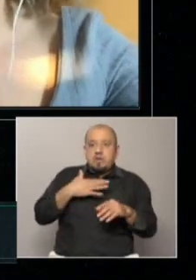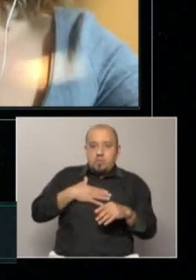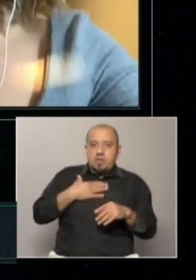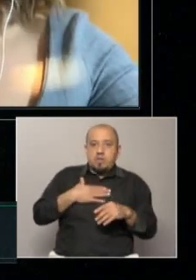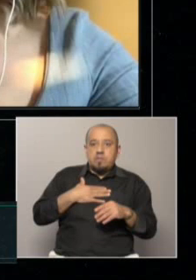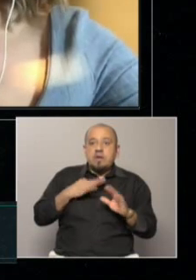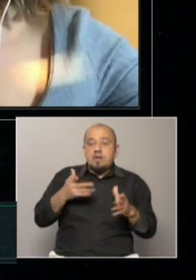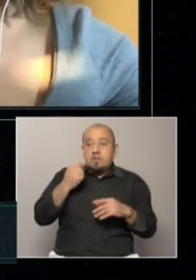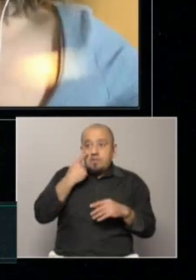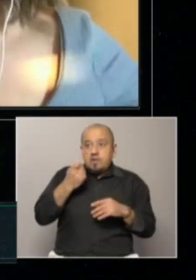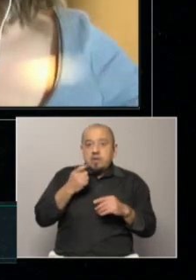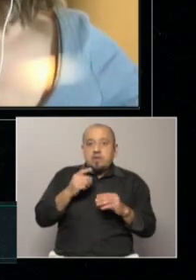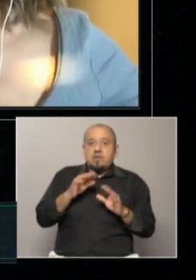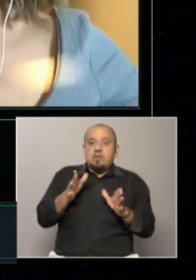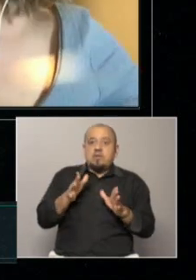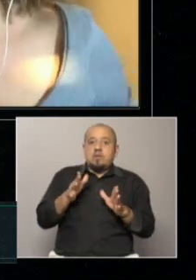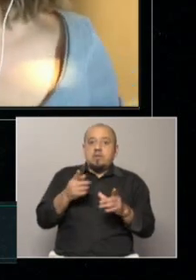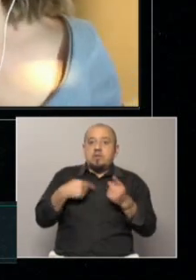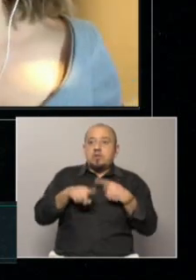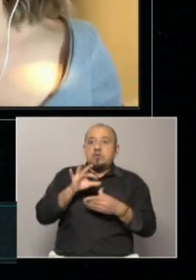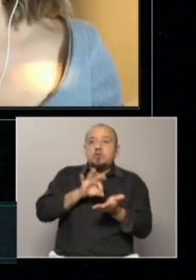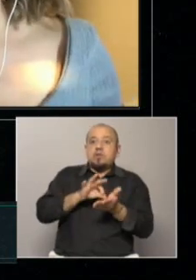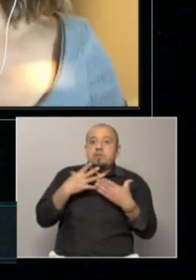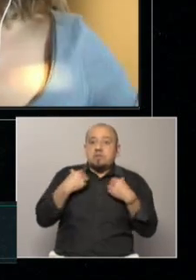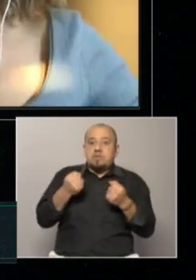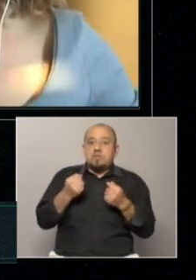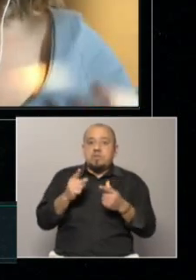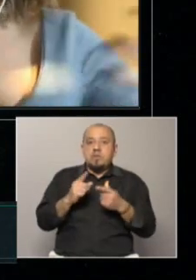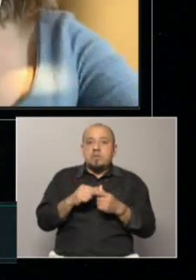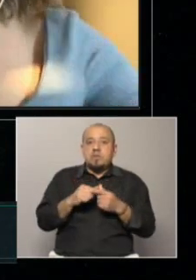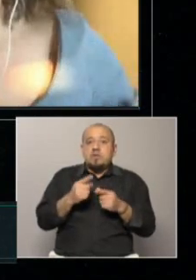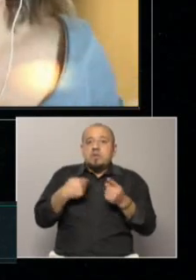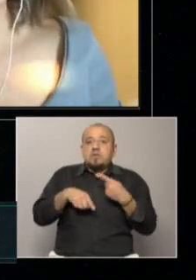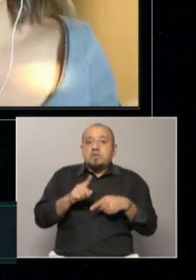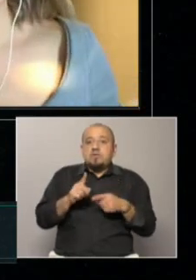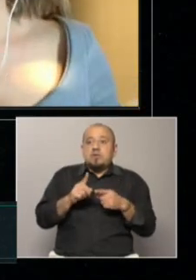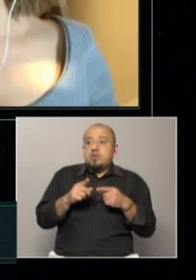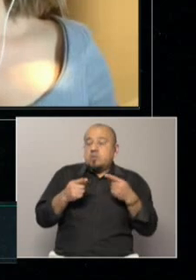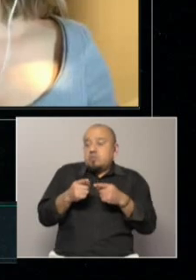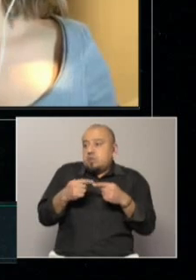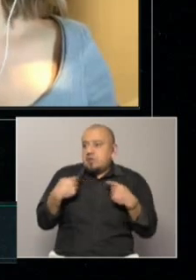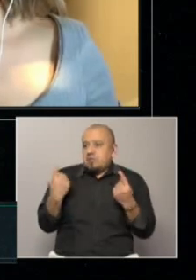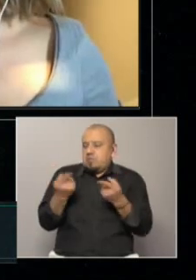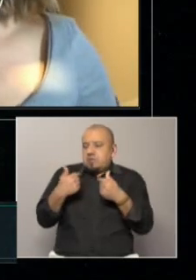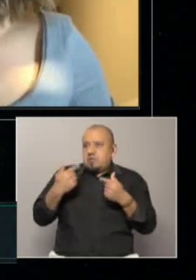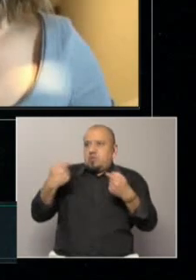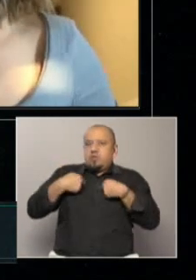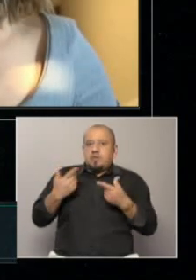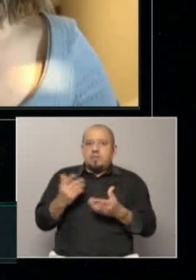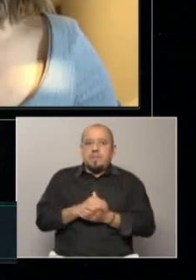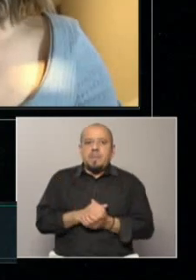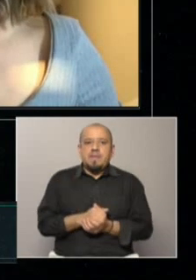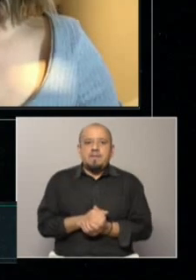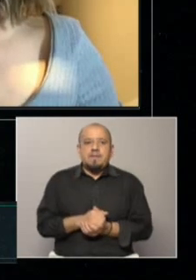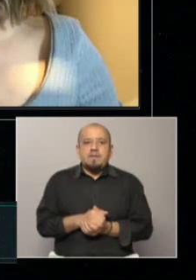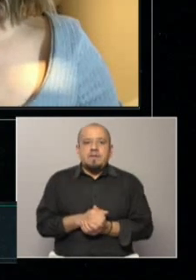para prevenir que no colapsen los sistemas de salud. Por lo tanto, atentan hasta contra los propios. Bueno, Luciana,